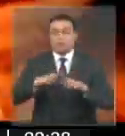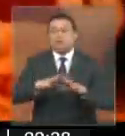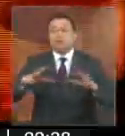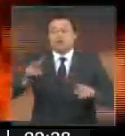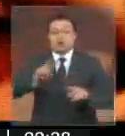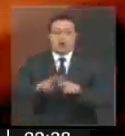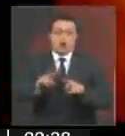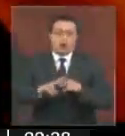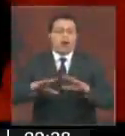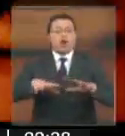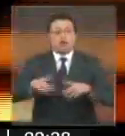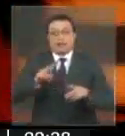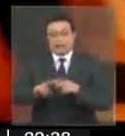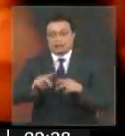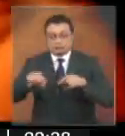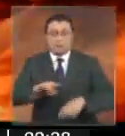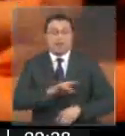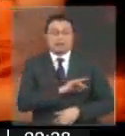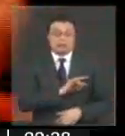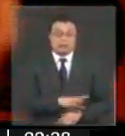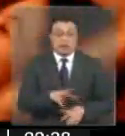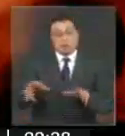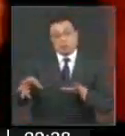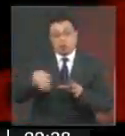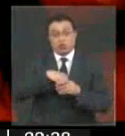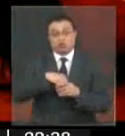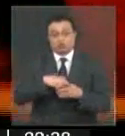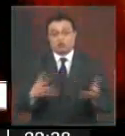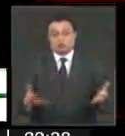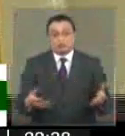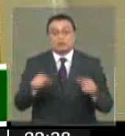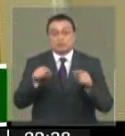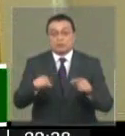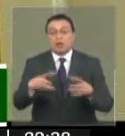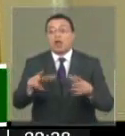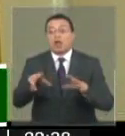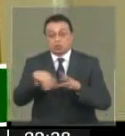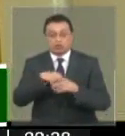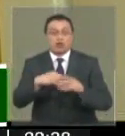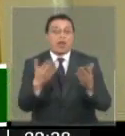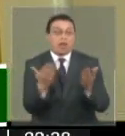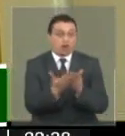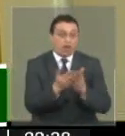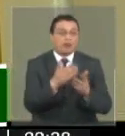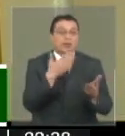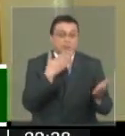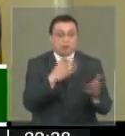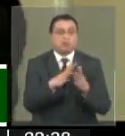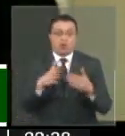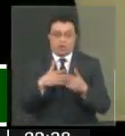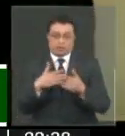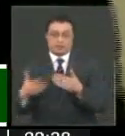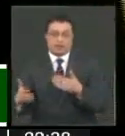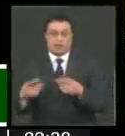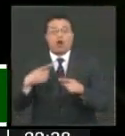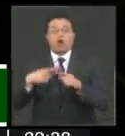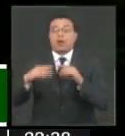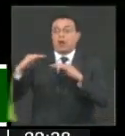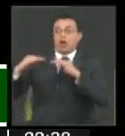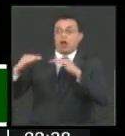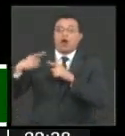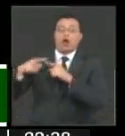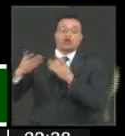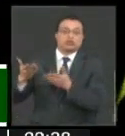por hacer todavía acá en Chile por la inclusión. La exclusión escolar está bastante atrasada comparada con otros